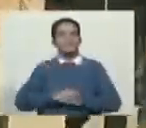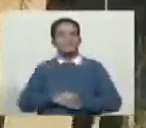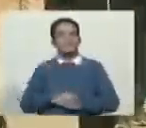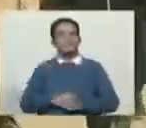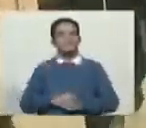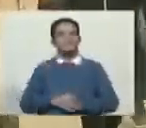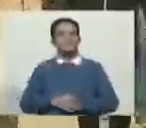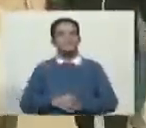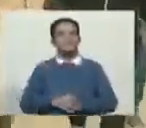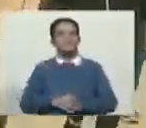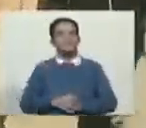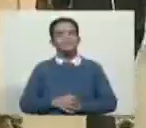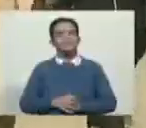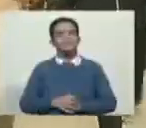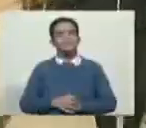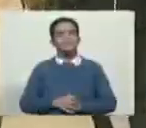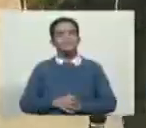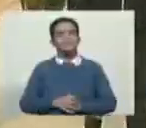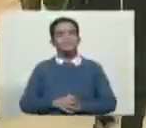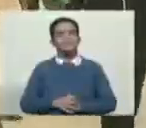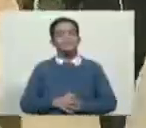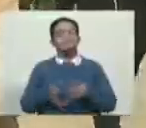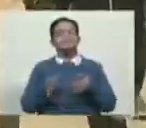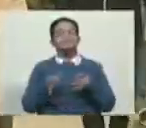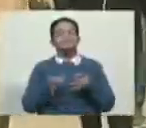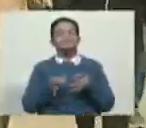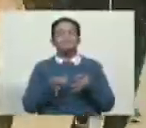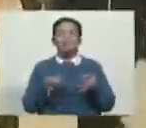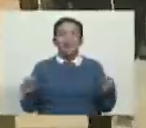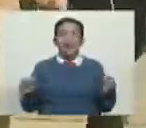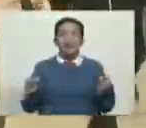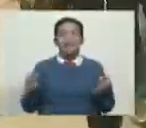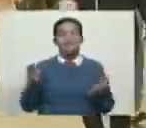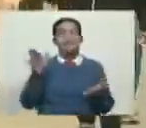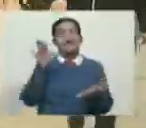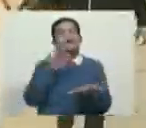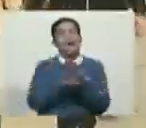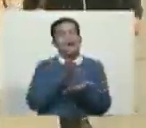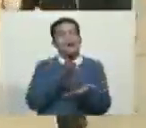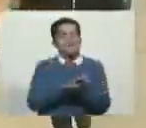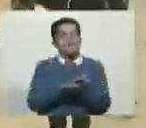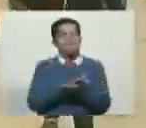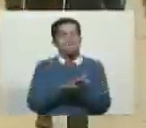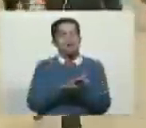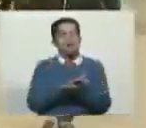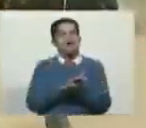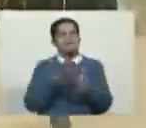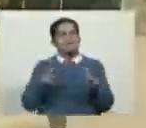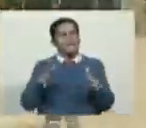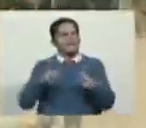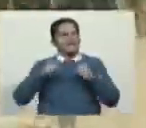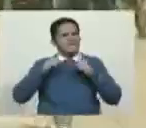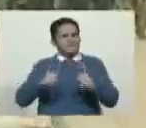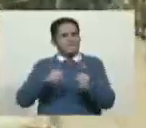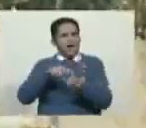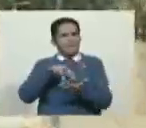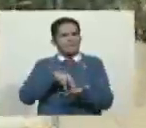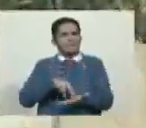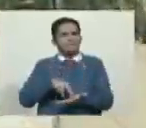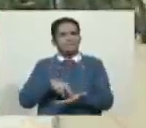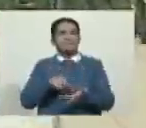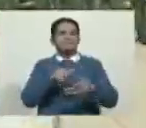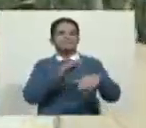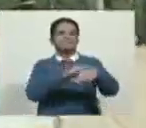República Bolivariana de Venezuela. Moral, calma, nervios de acero, parte también del llamado que ha realizado